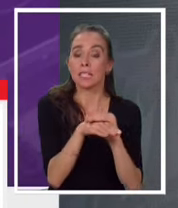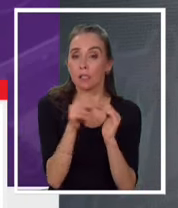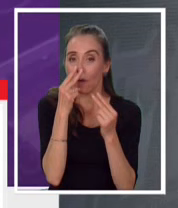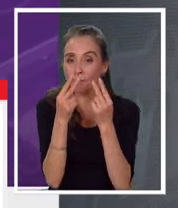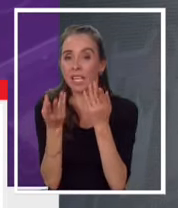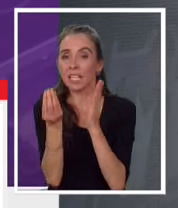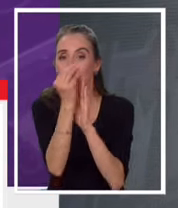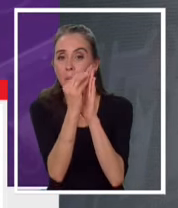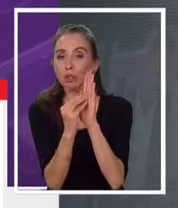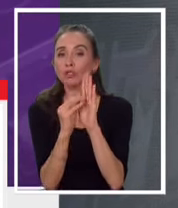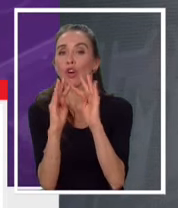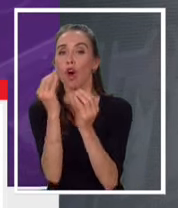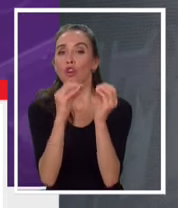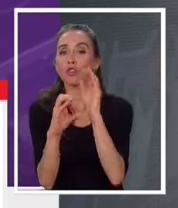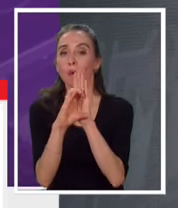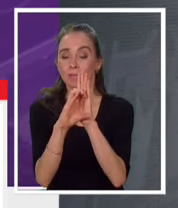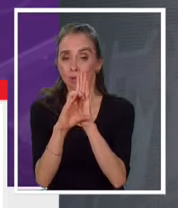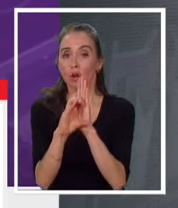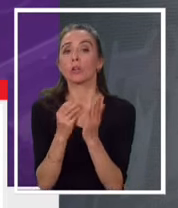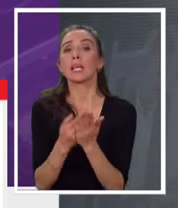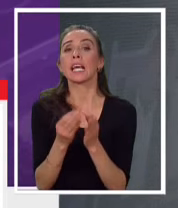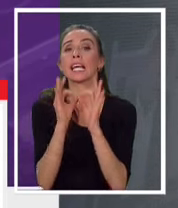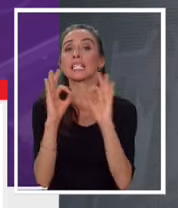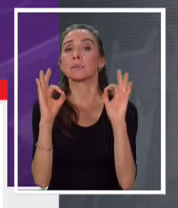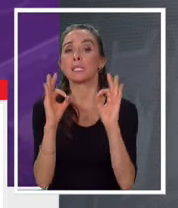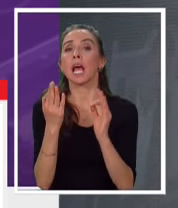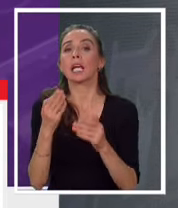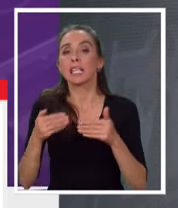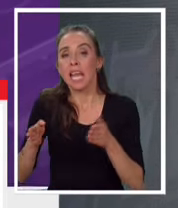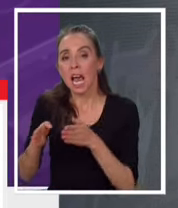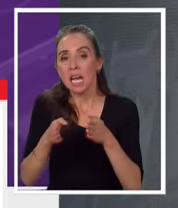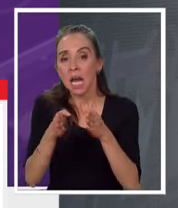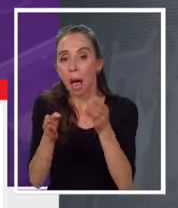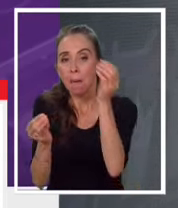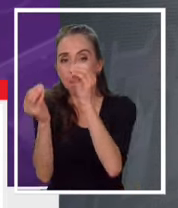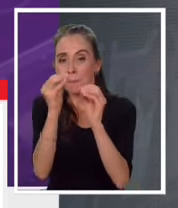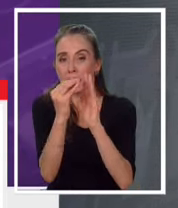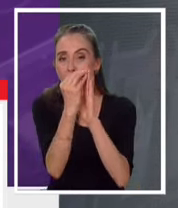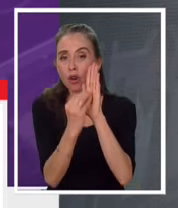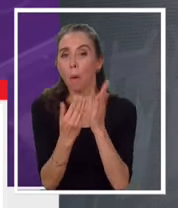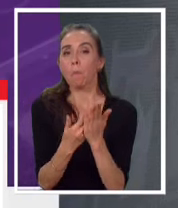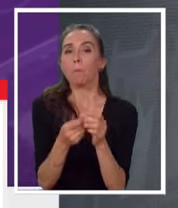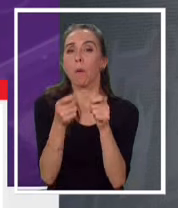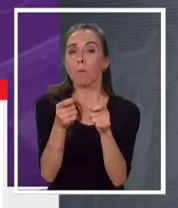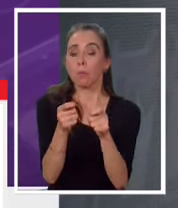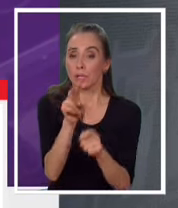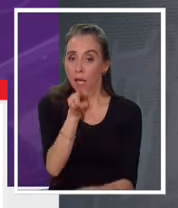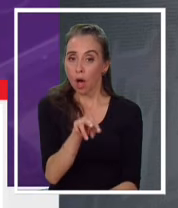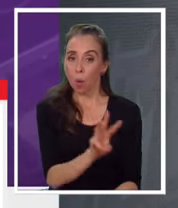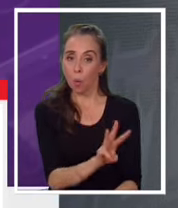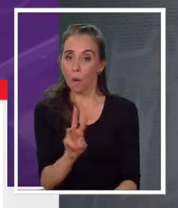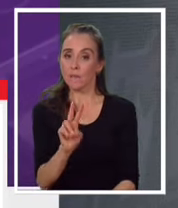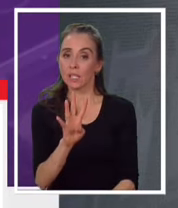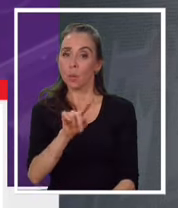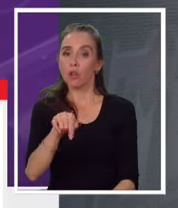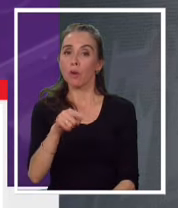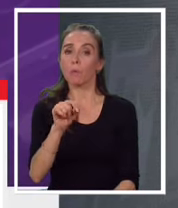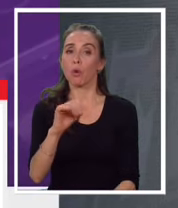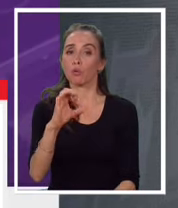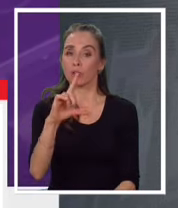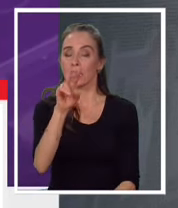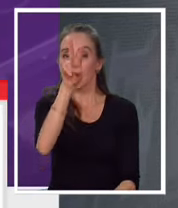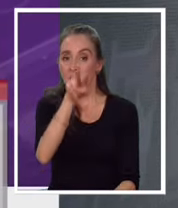Constitucional en nuestro especial, El Camino de las Propuestas Constitucionales, que está en nuestro portal 24horas.cl. Lo visitas y quedas informado del trabajo